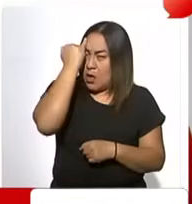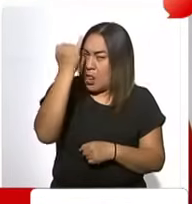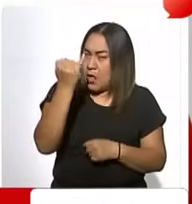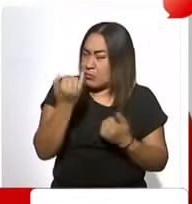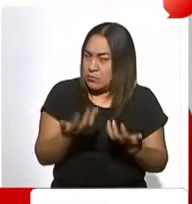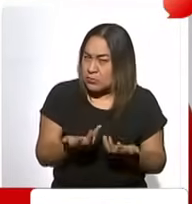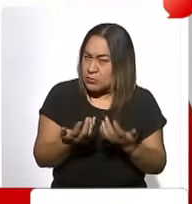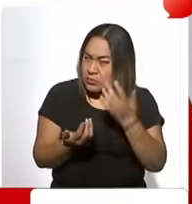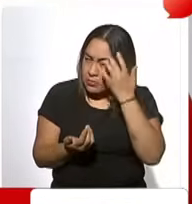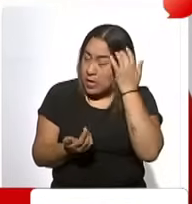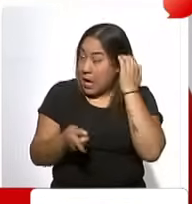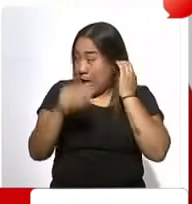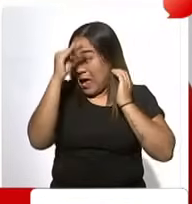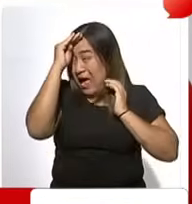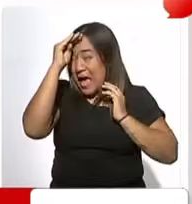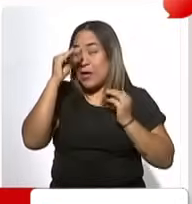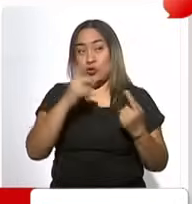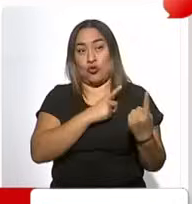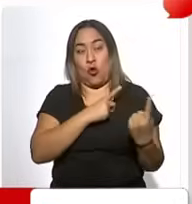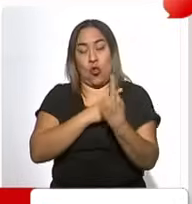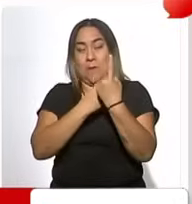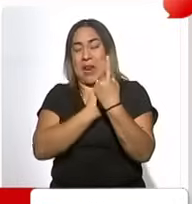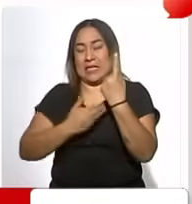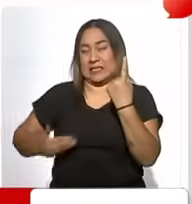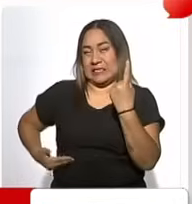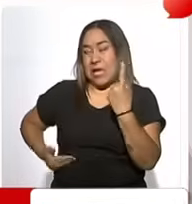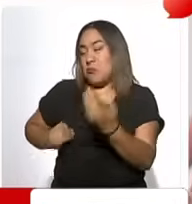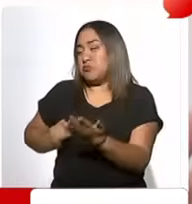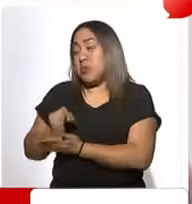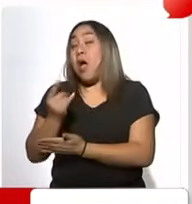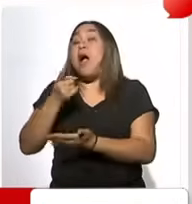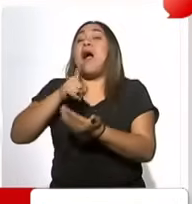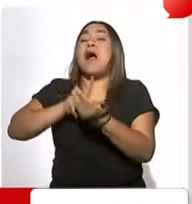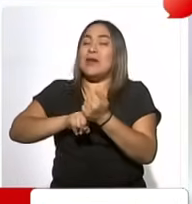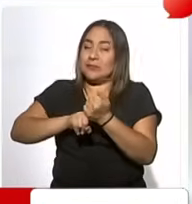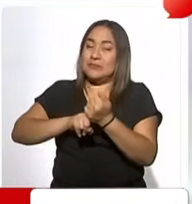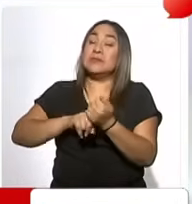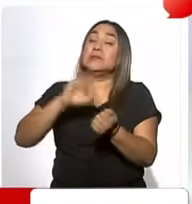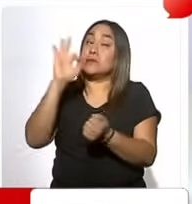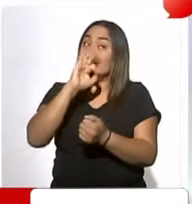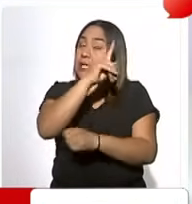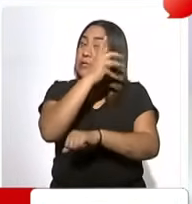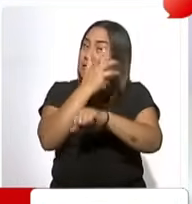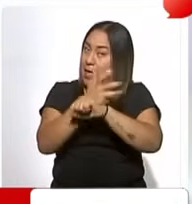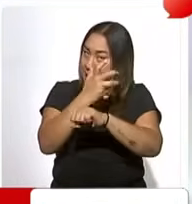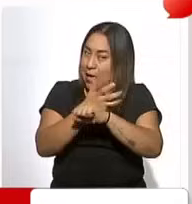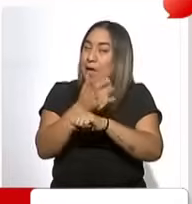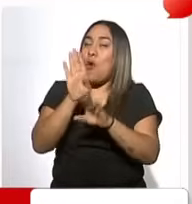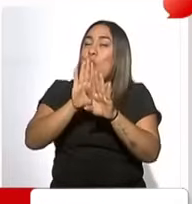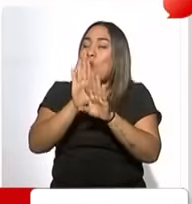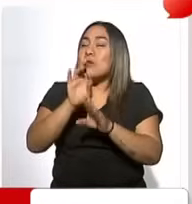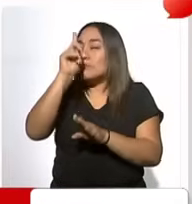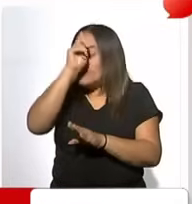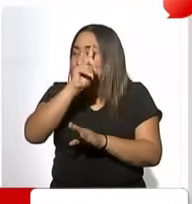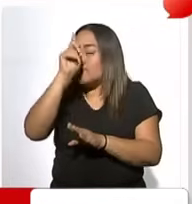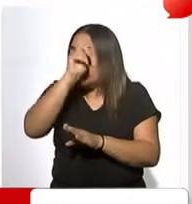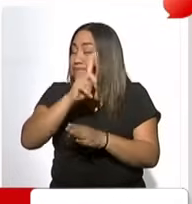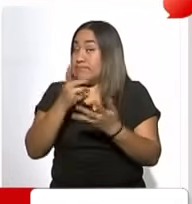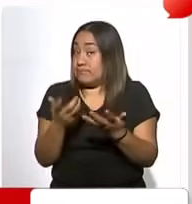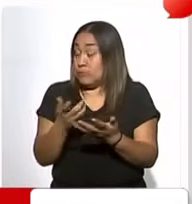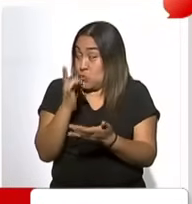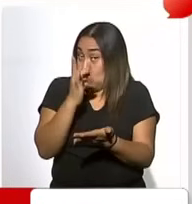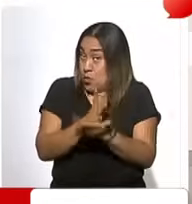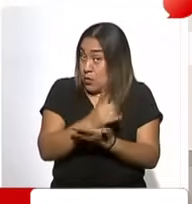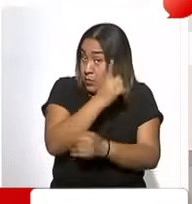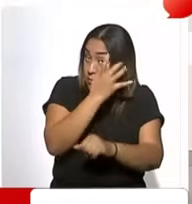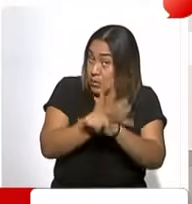lo puedo haber tomado Solo que hay por lo menos el de gobierno de Estados Unidos no otra forma estaría allá pero son nada más el gobierno